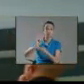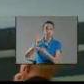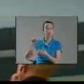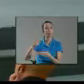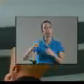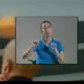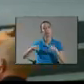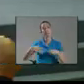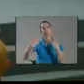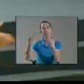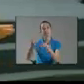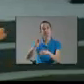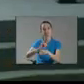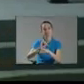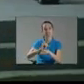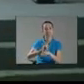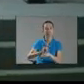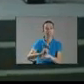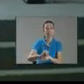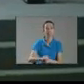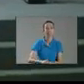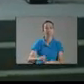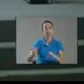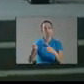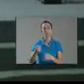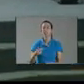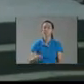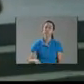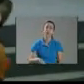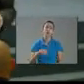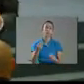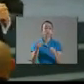El poli está vuelto loco ahí tocando el pito.